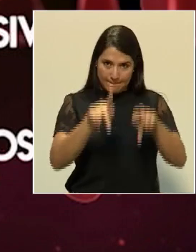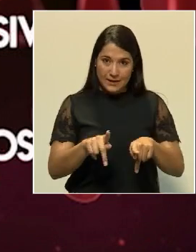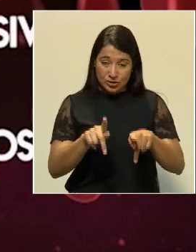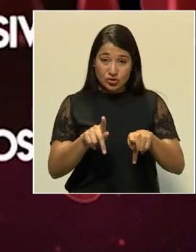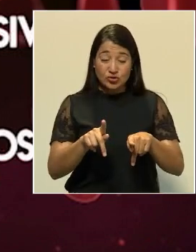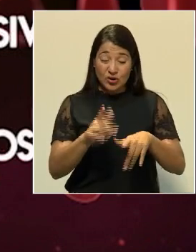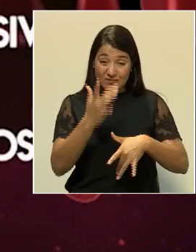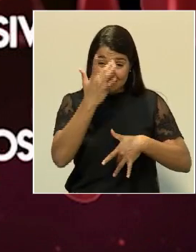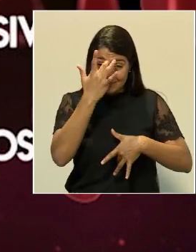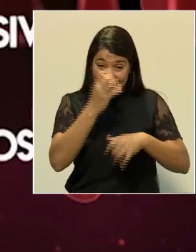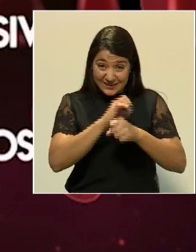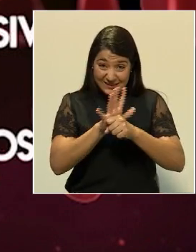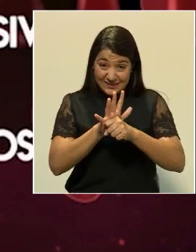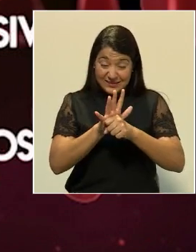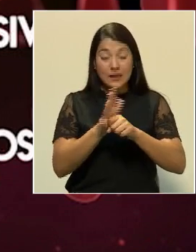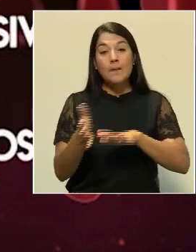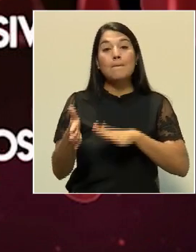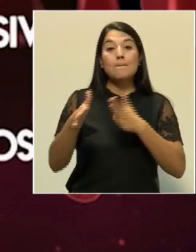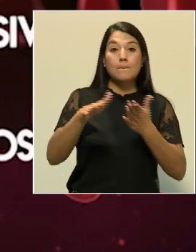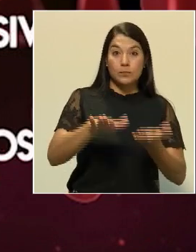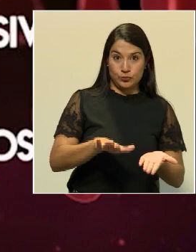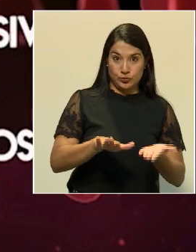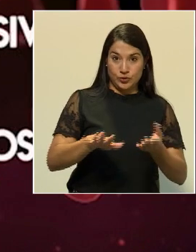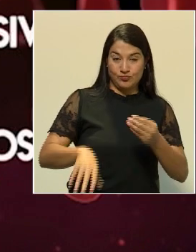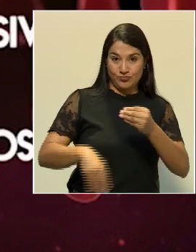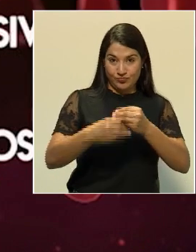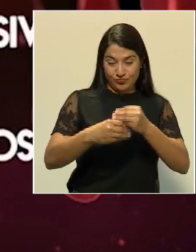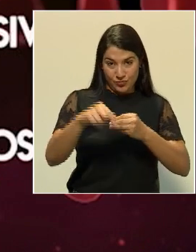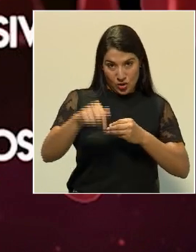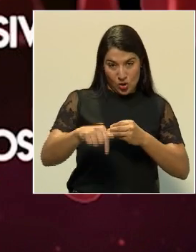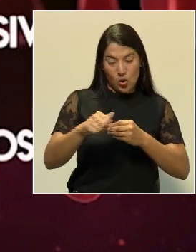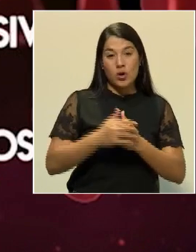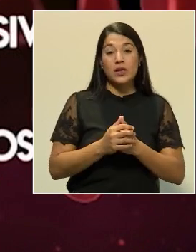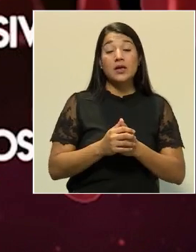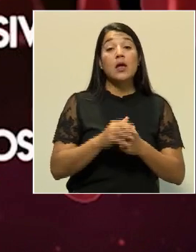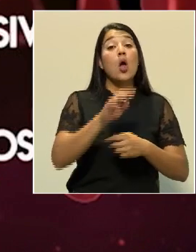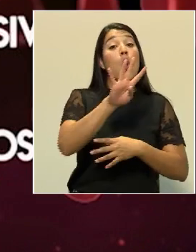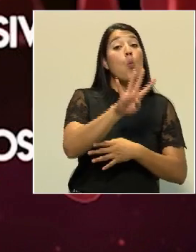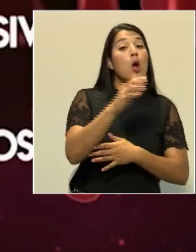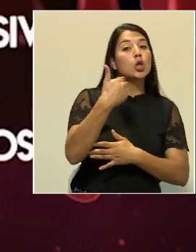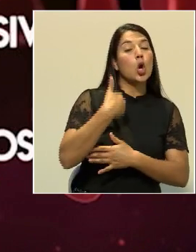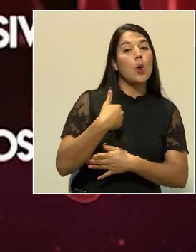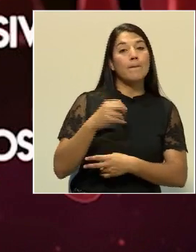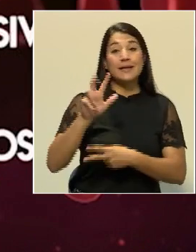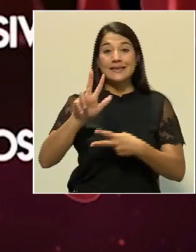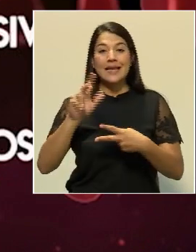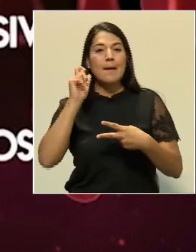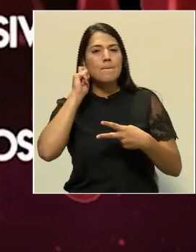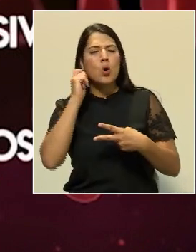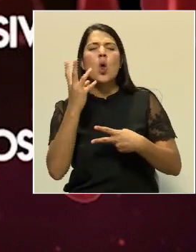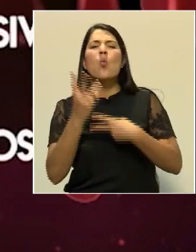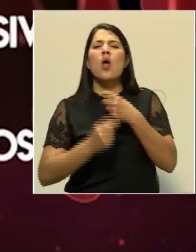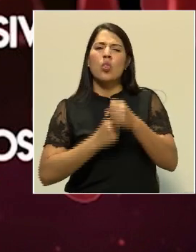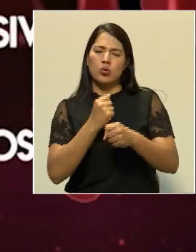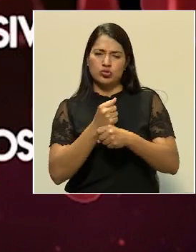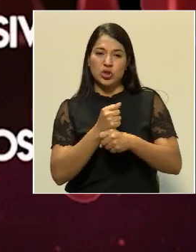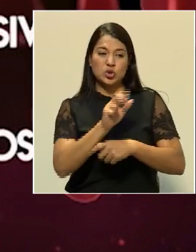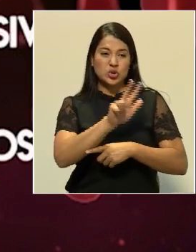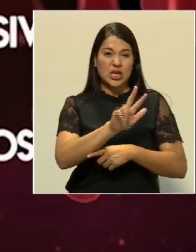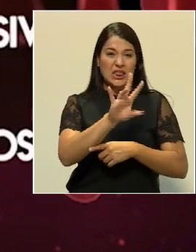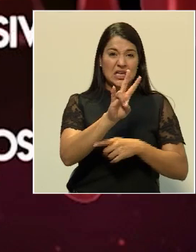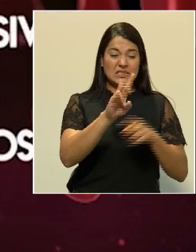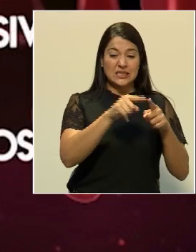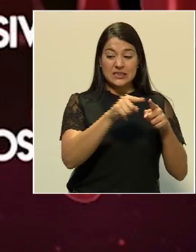la COVID-19 fallecieron en las últimas 24 horas. Se trata de 4 hombres y 3 mujeres con edades entre los